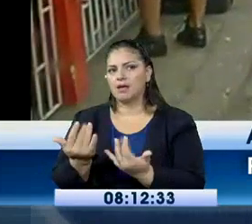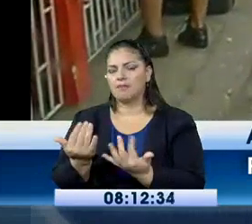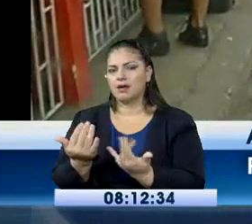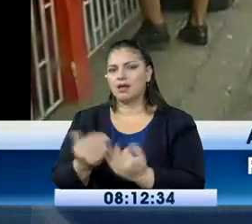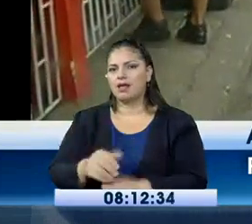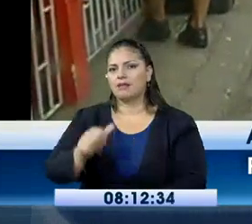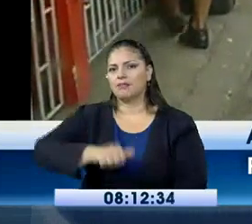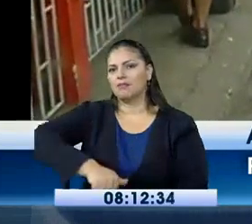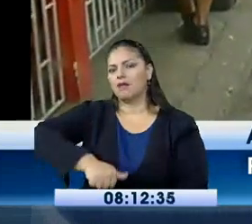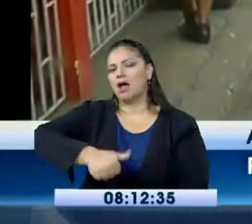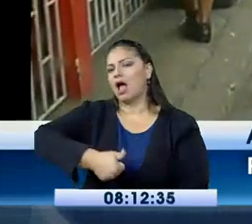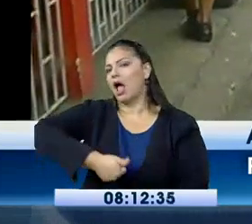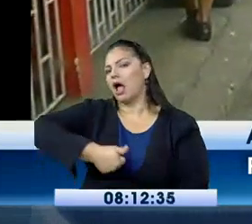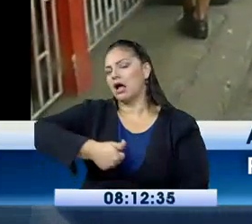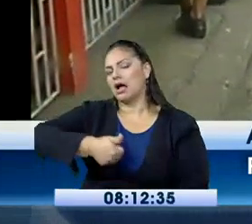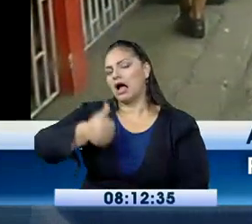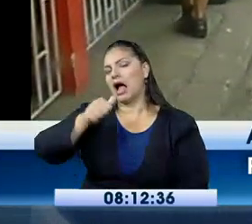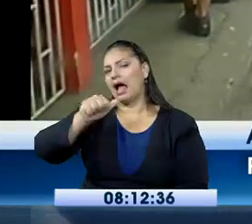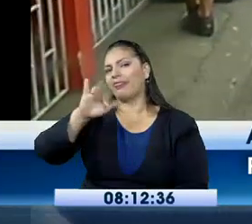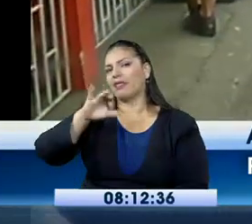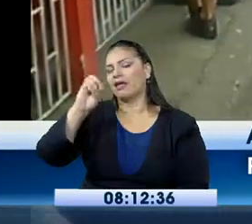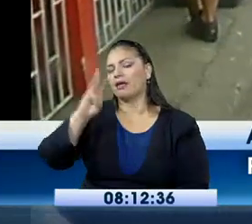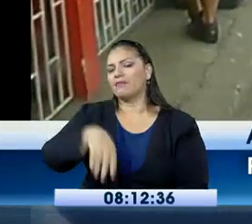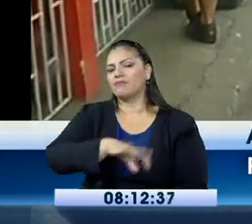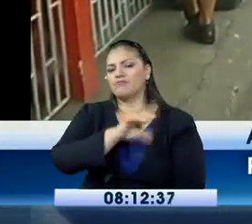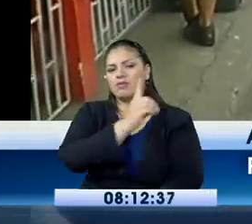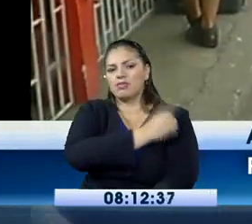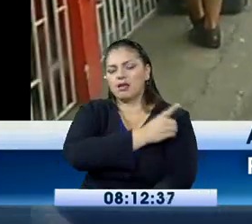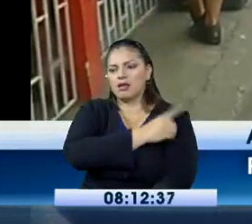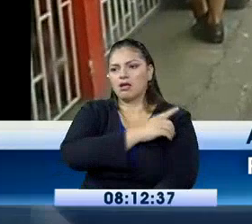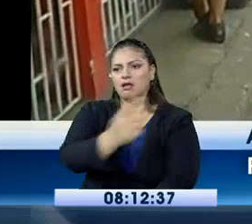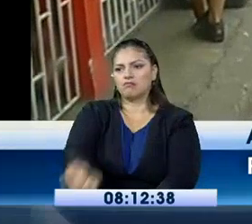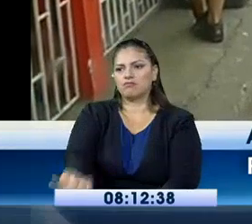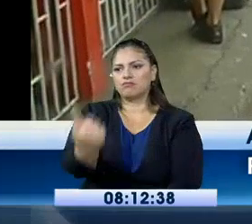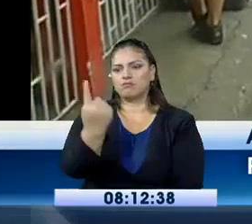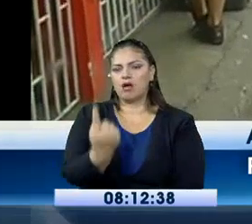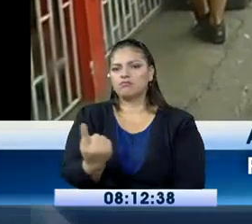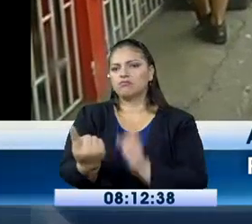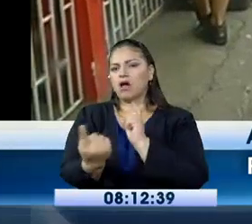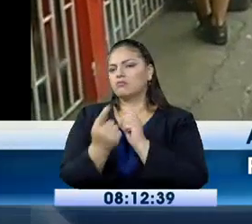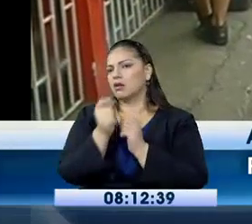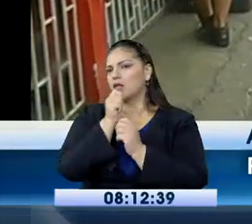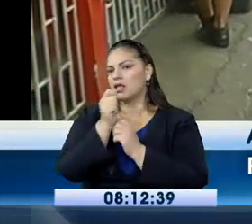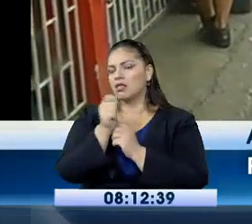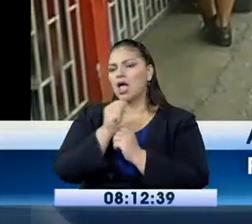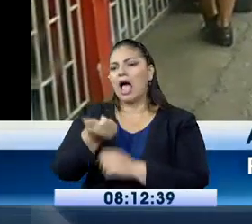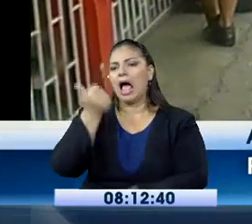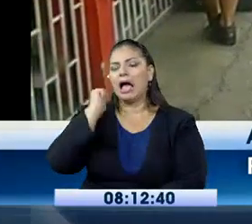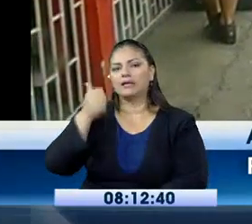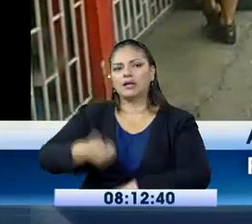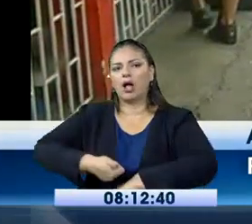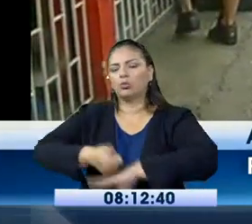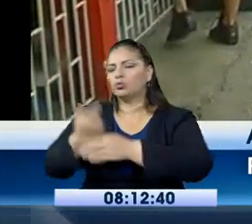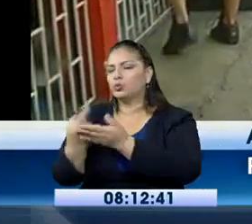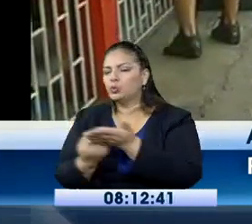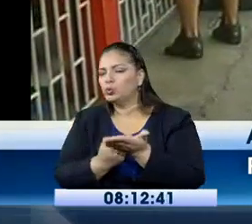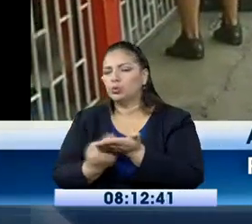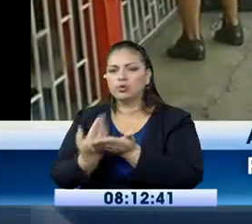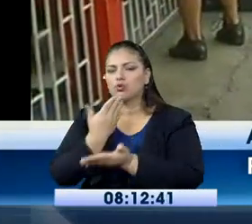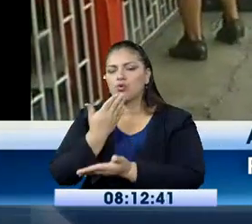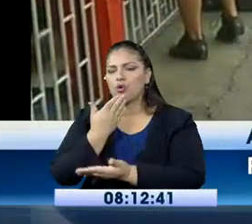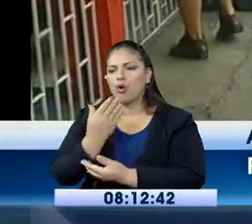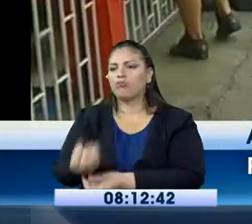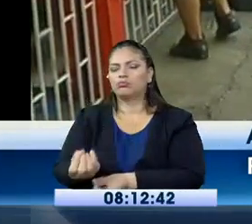ATM porque nos va a dar una versión acerca de esa reunión que se dio y los requisitos ratificados para legalizar